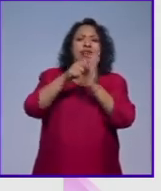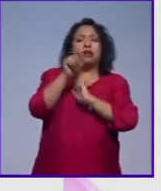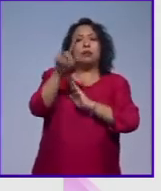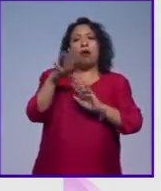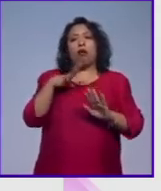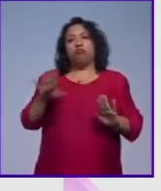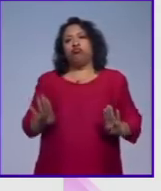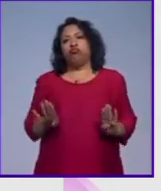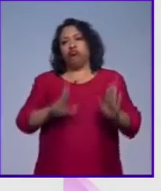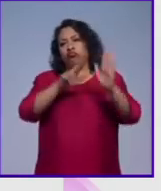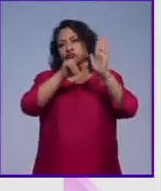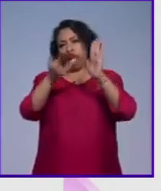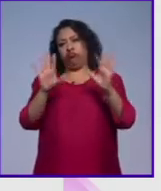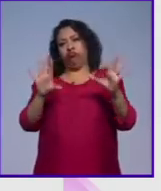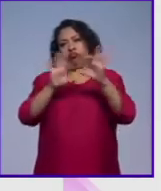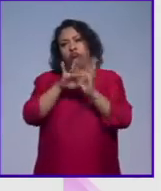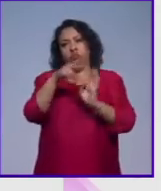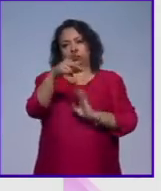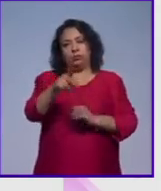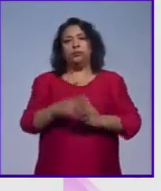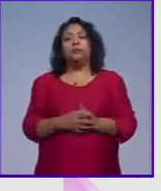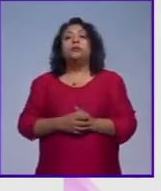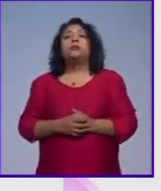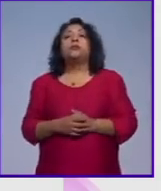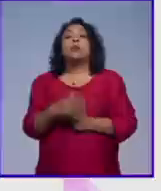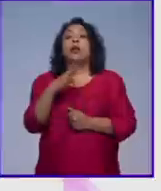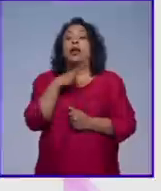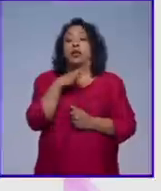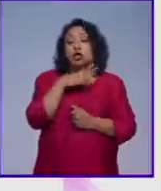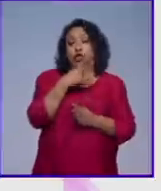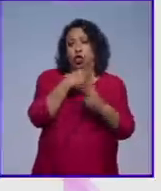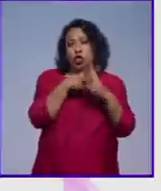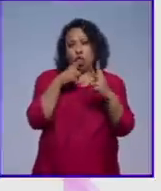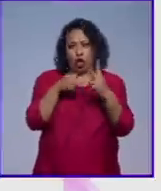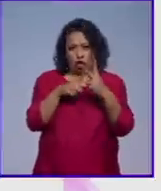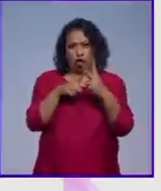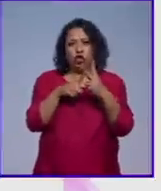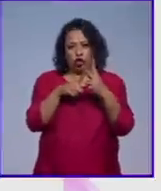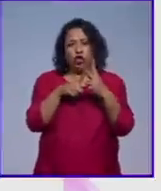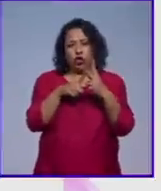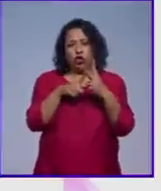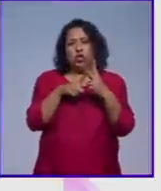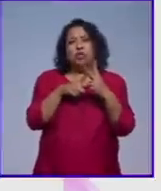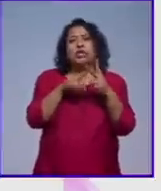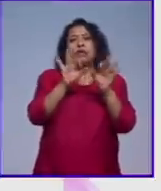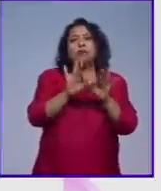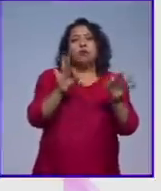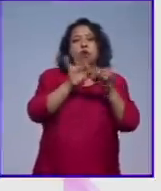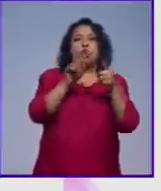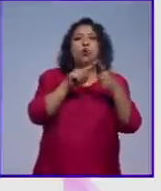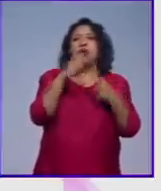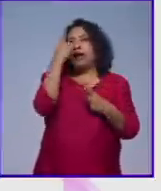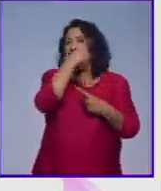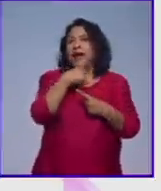un estilo pictórico particular. Tengo dos series como muy importantes, una es